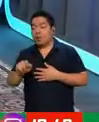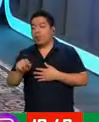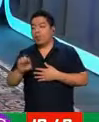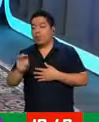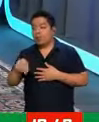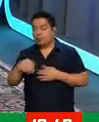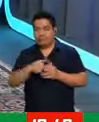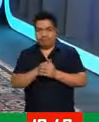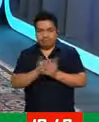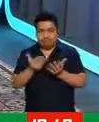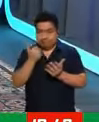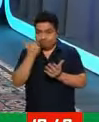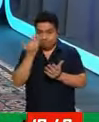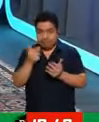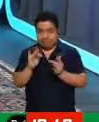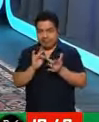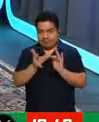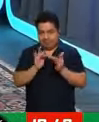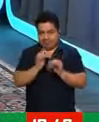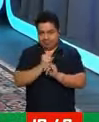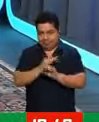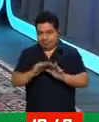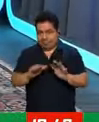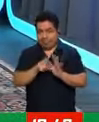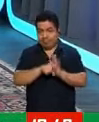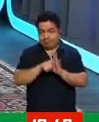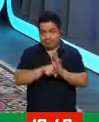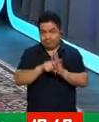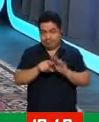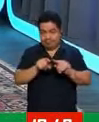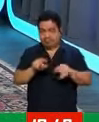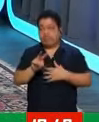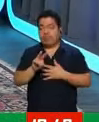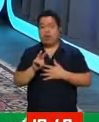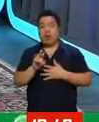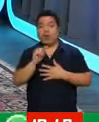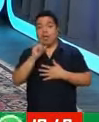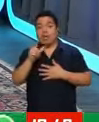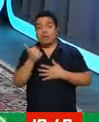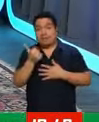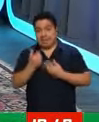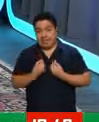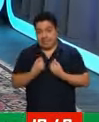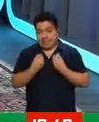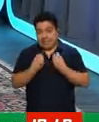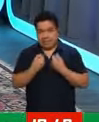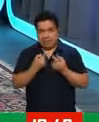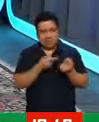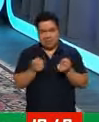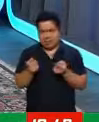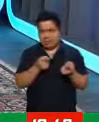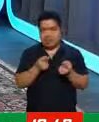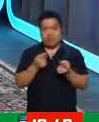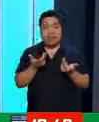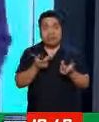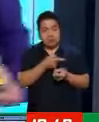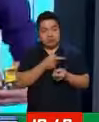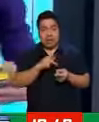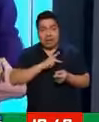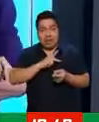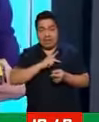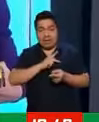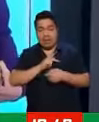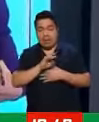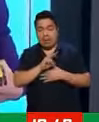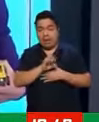www.lateatrería.com. Y si quieren seguirnos en redes, el Instagram de la obra es Dos Almas, Seis Vidas. ¿Y el personal? El personal